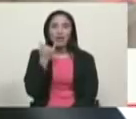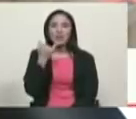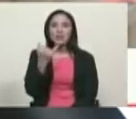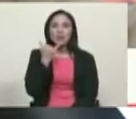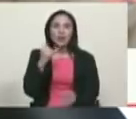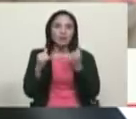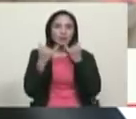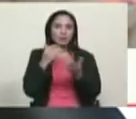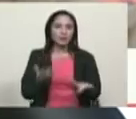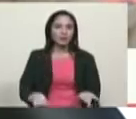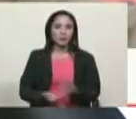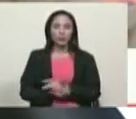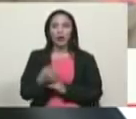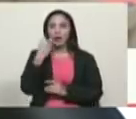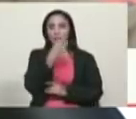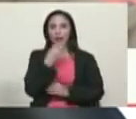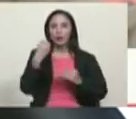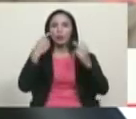Adán.